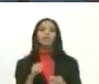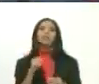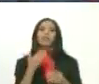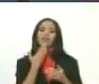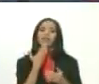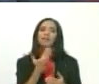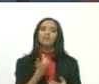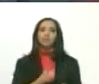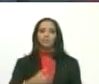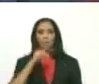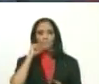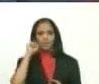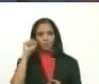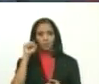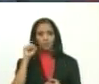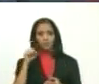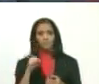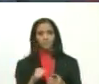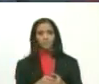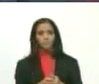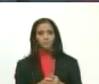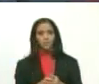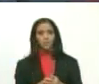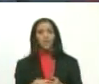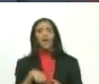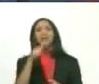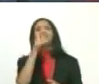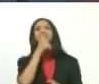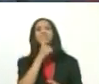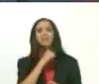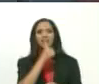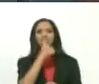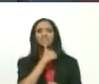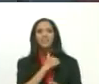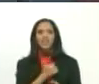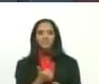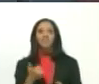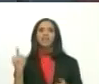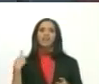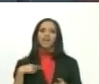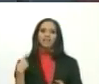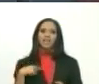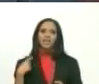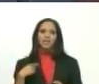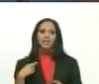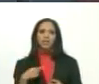Nicolás Maduro por la paciencia y la diligencia que ha tenido